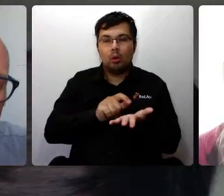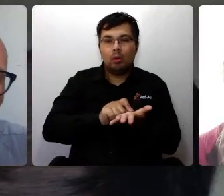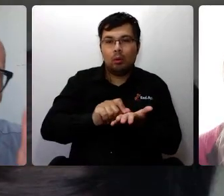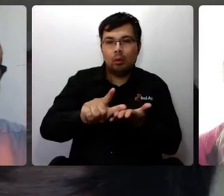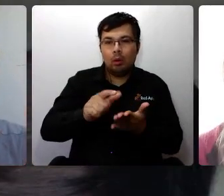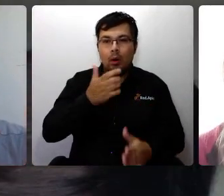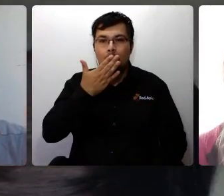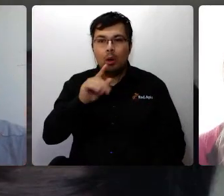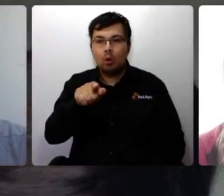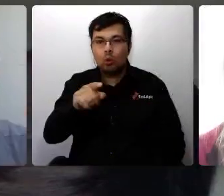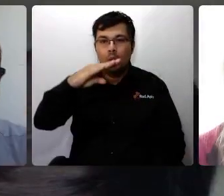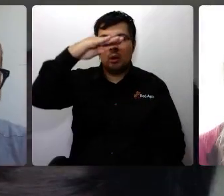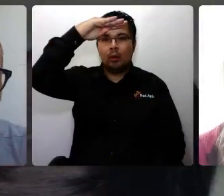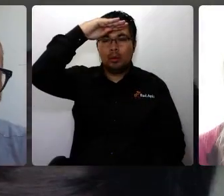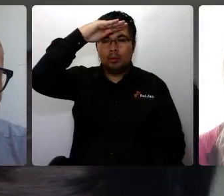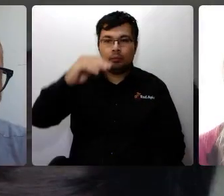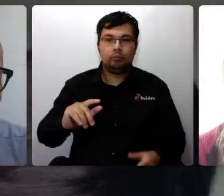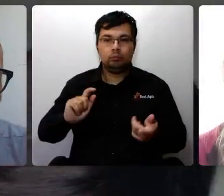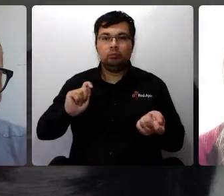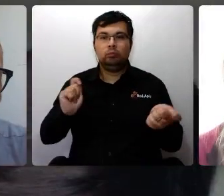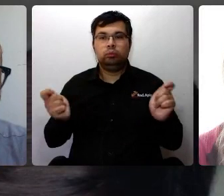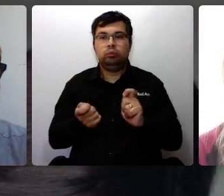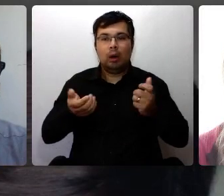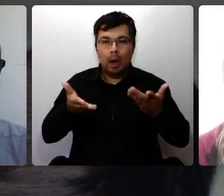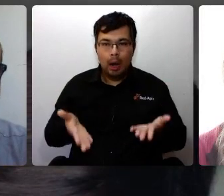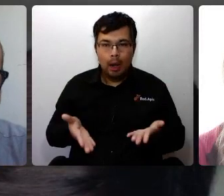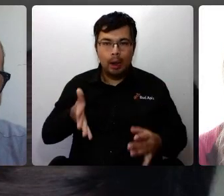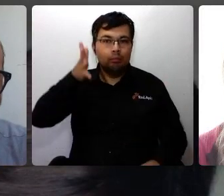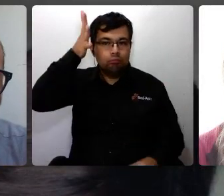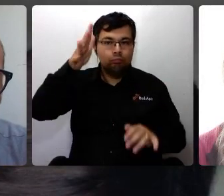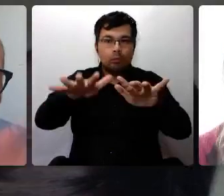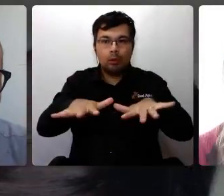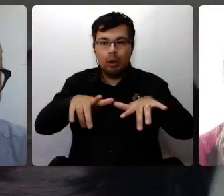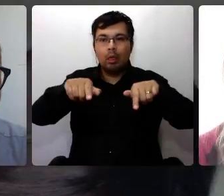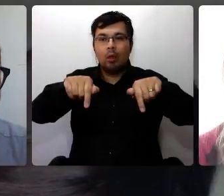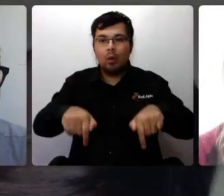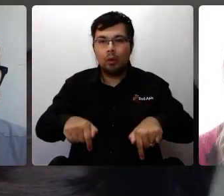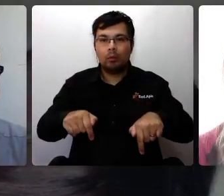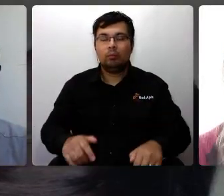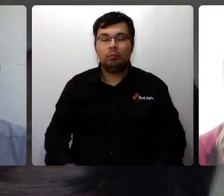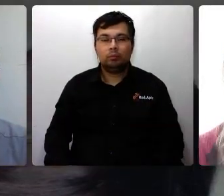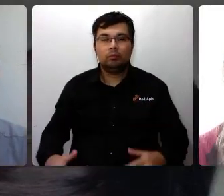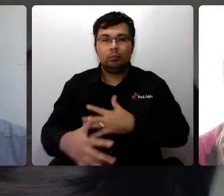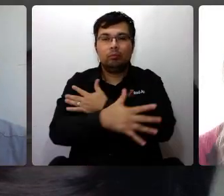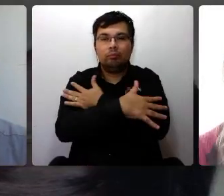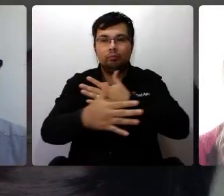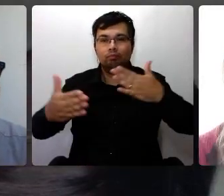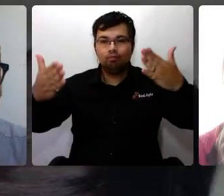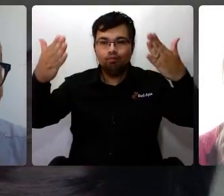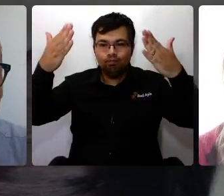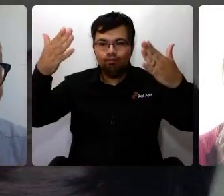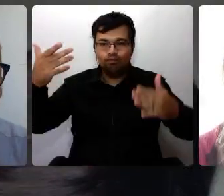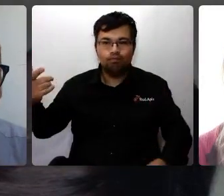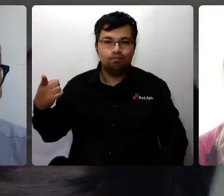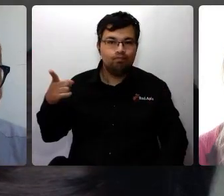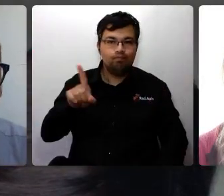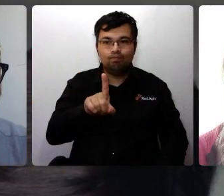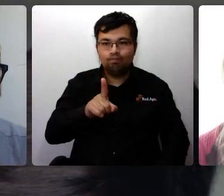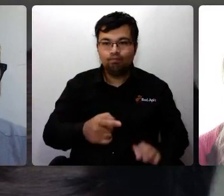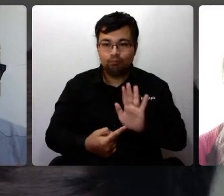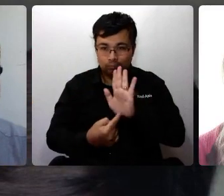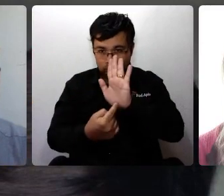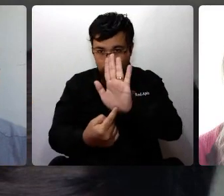tu expertise volcada a la sesión del día de hoy. Así que te quiero mandar un gran, gran abrazo. Te cedo micrófono, pantalla. Yo me voy atento al chat con